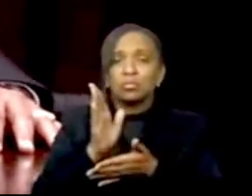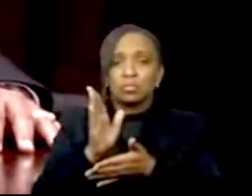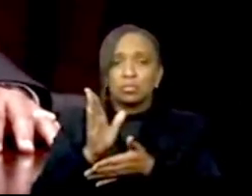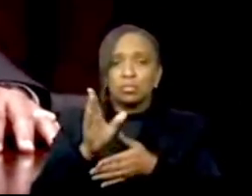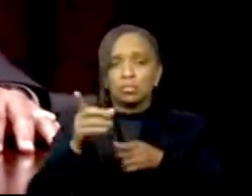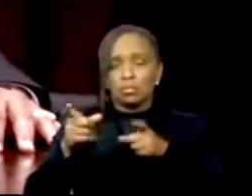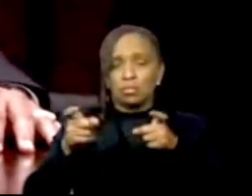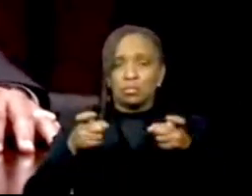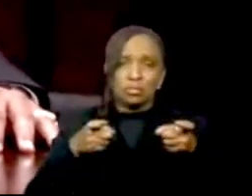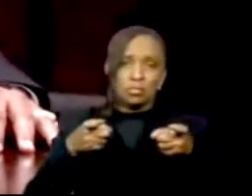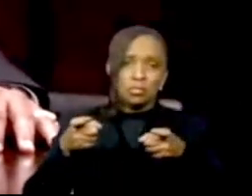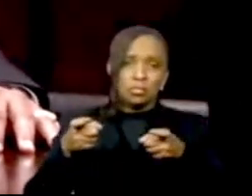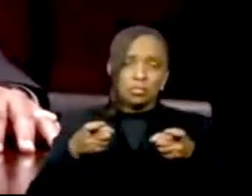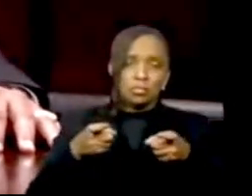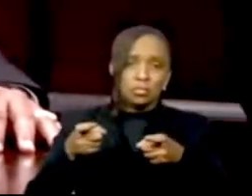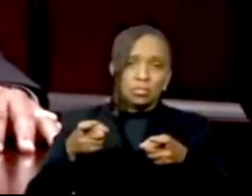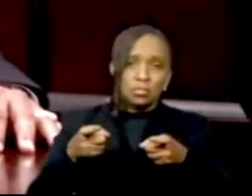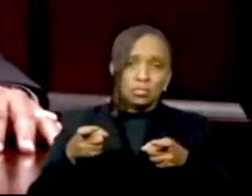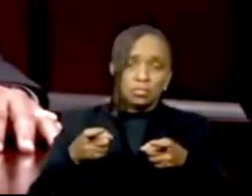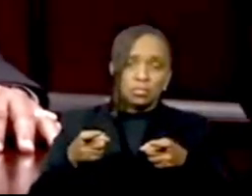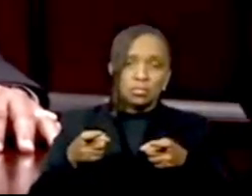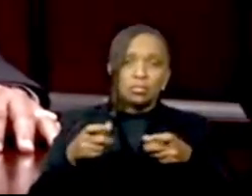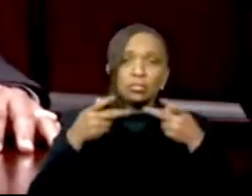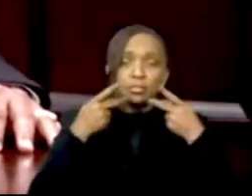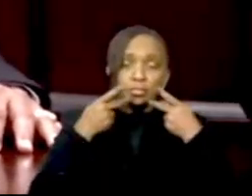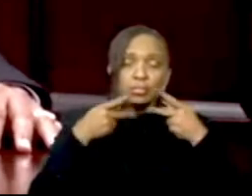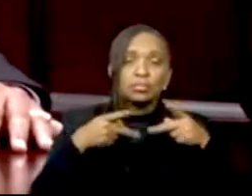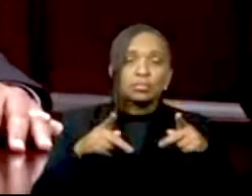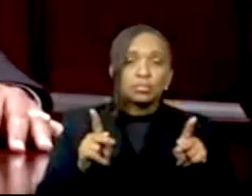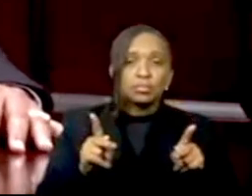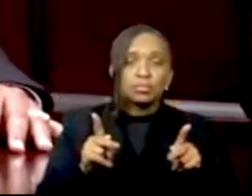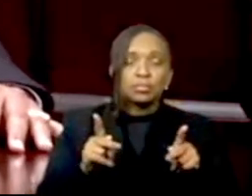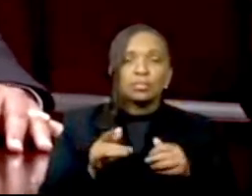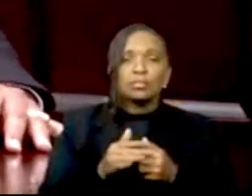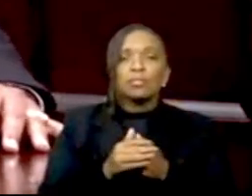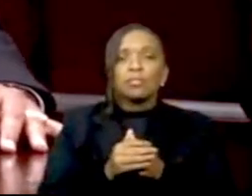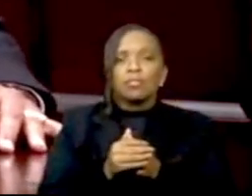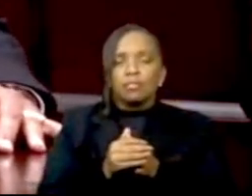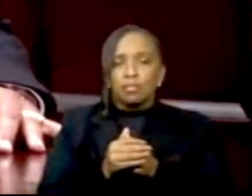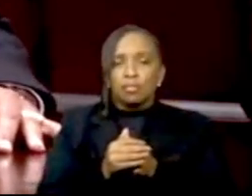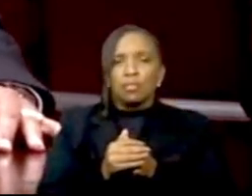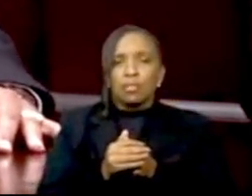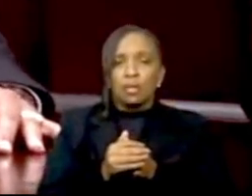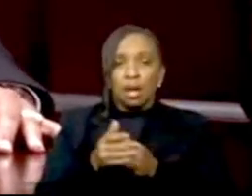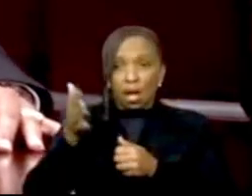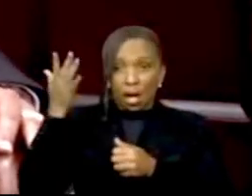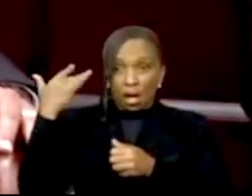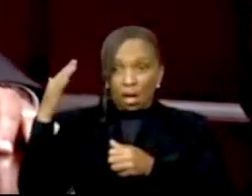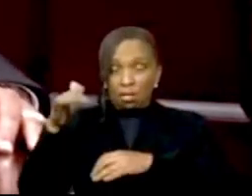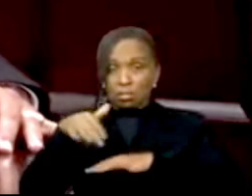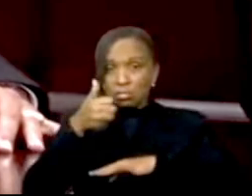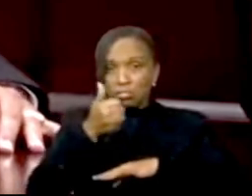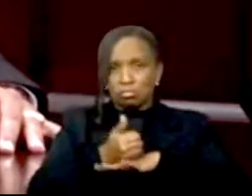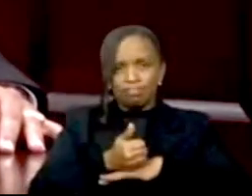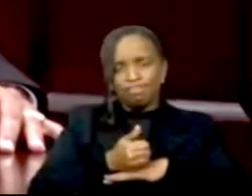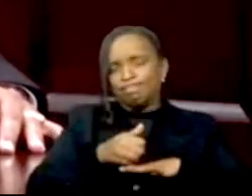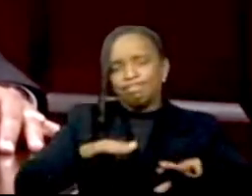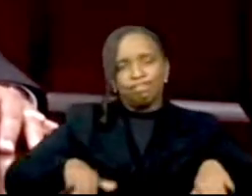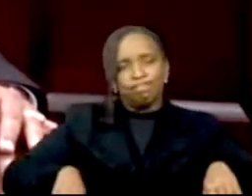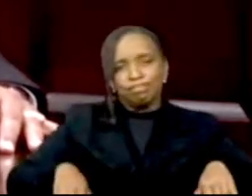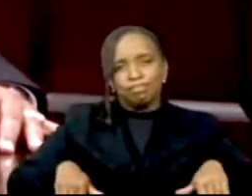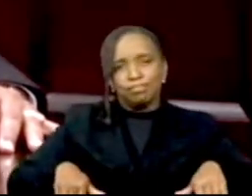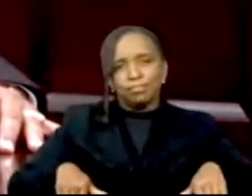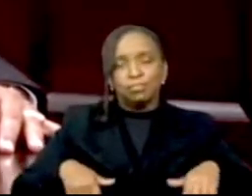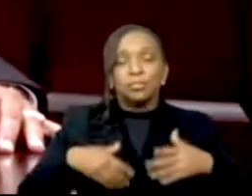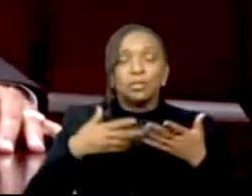existía en el catálogo de la Constitución Dominicana, lo que nos obliga, nos conmina a tener, pues, una